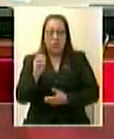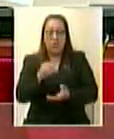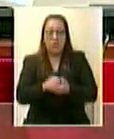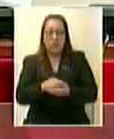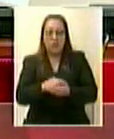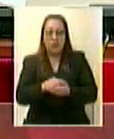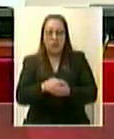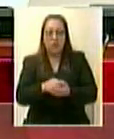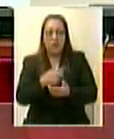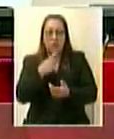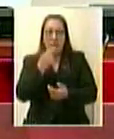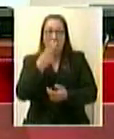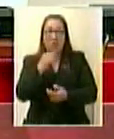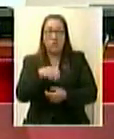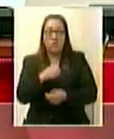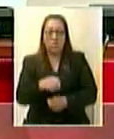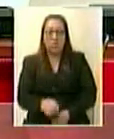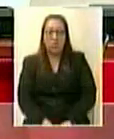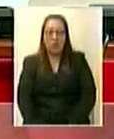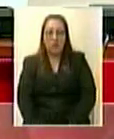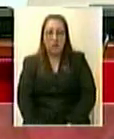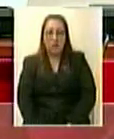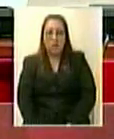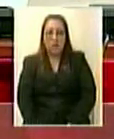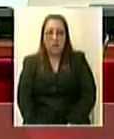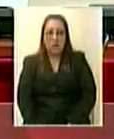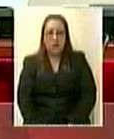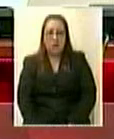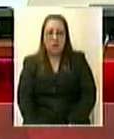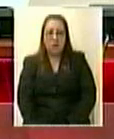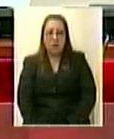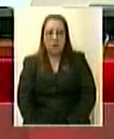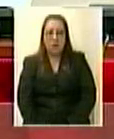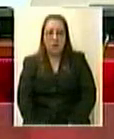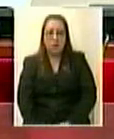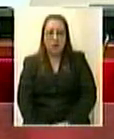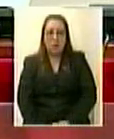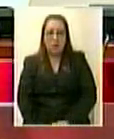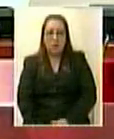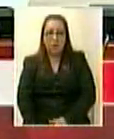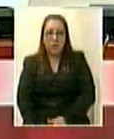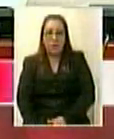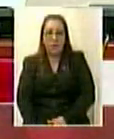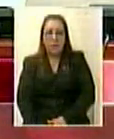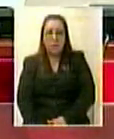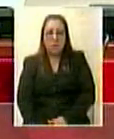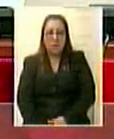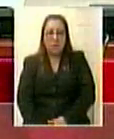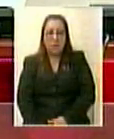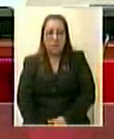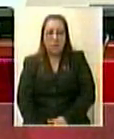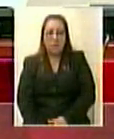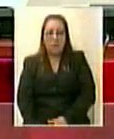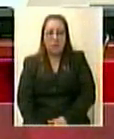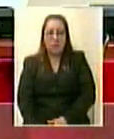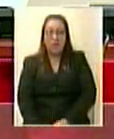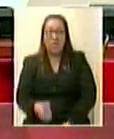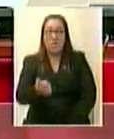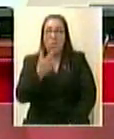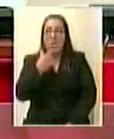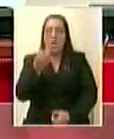contenido de este producto es azúcar y se presenta como la verdadera